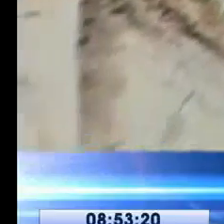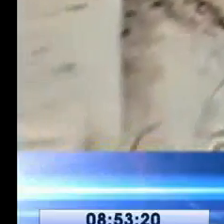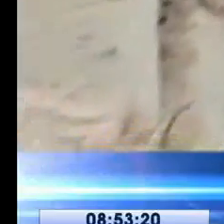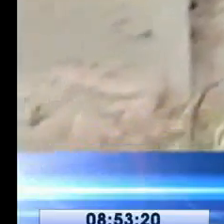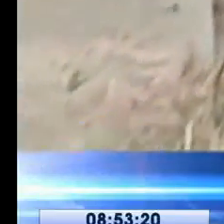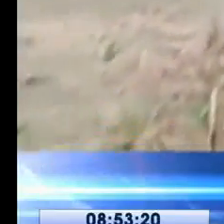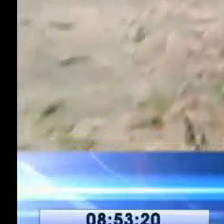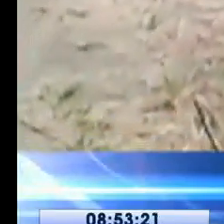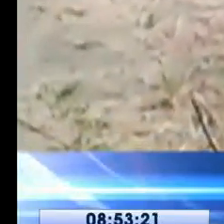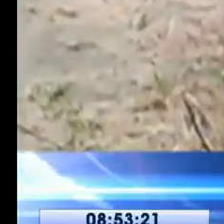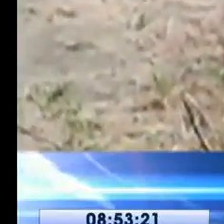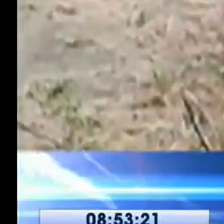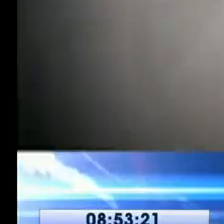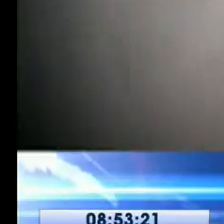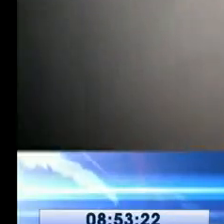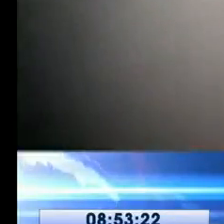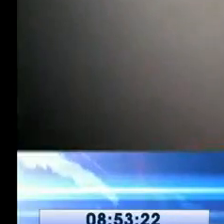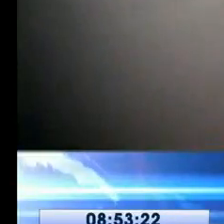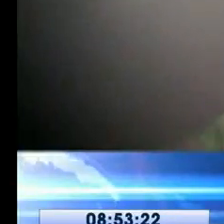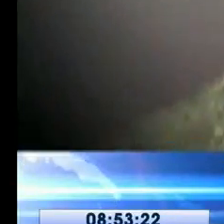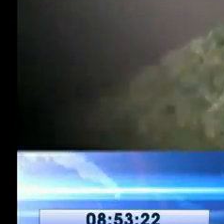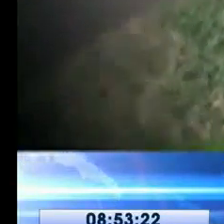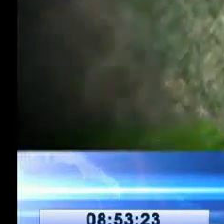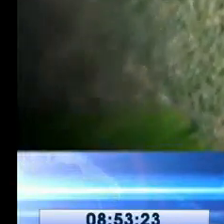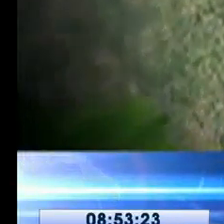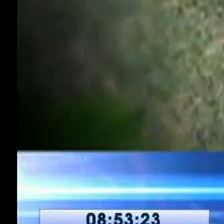solo tiene dolorosos recuerdos.